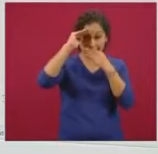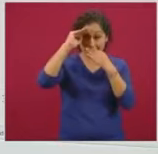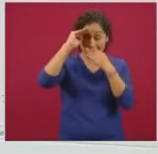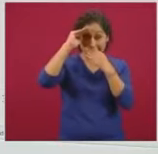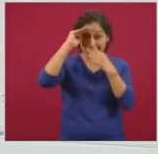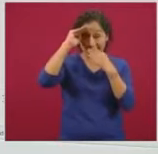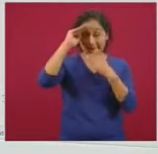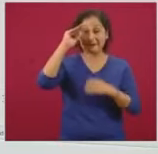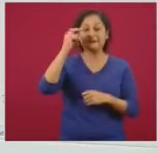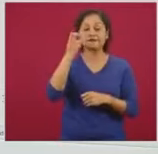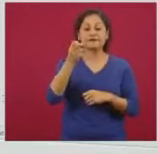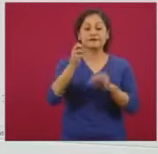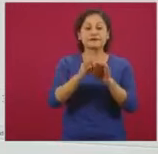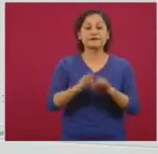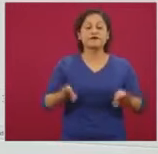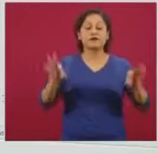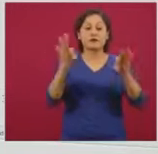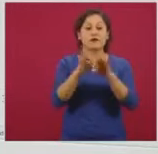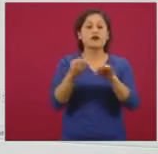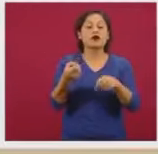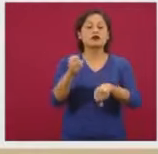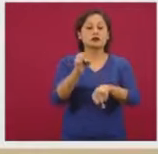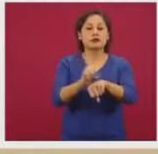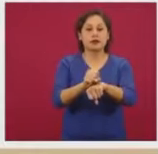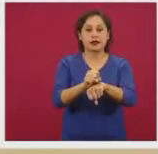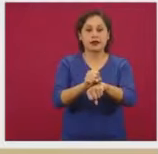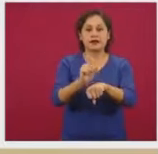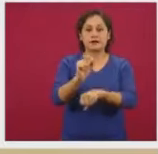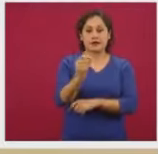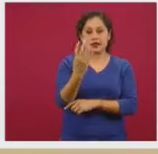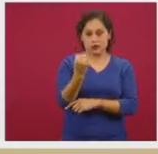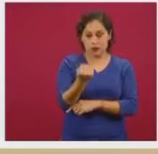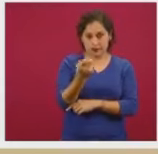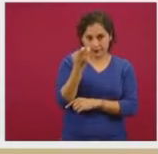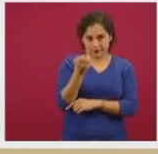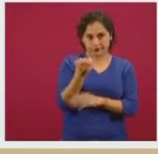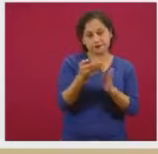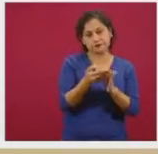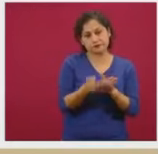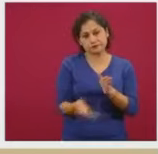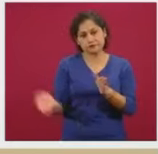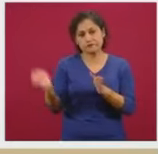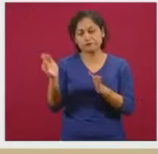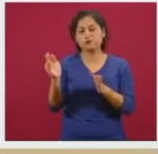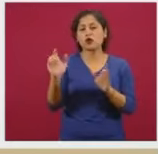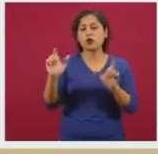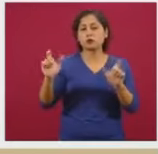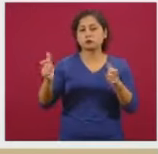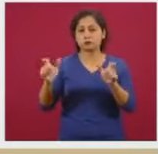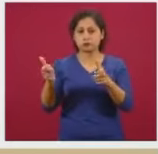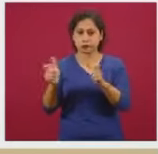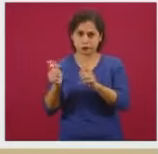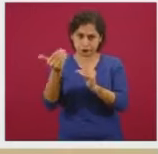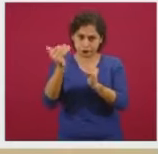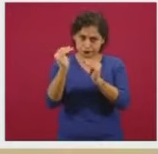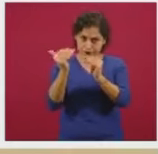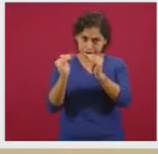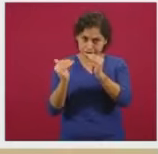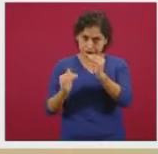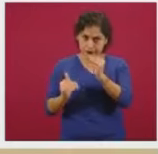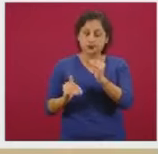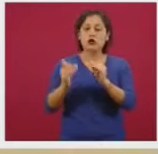pico importante en la semana 29, de ahí venía descendiendo, digamos que está en una